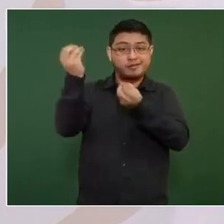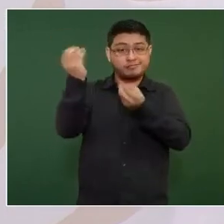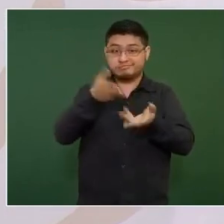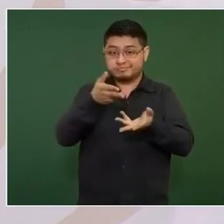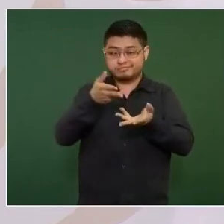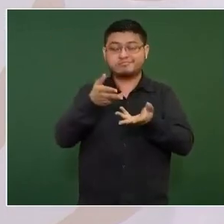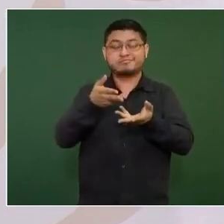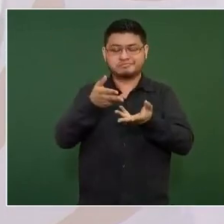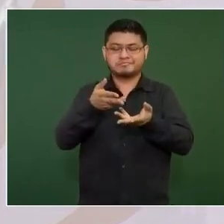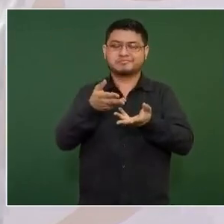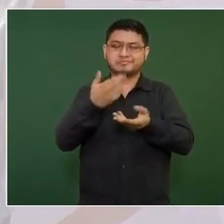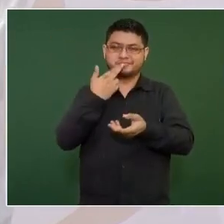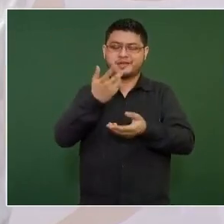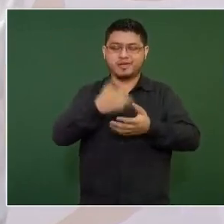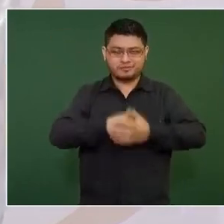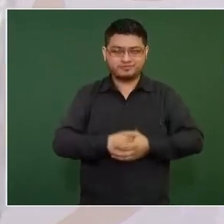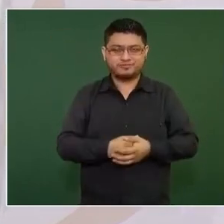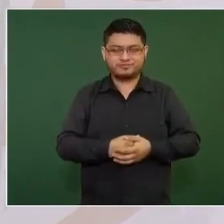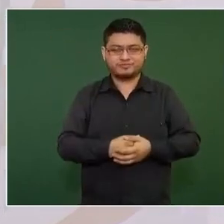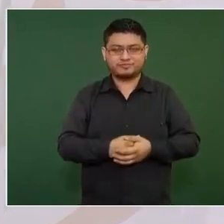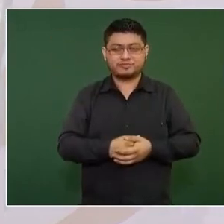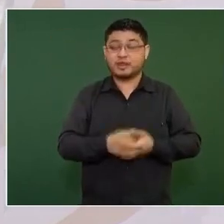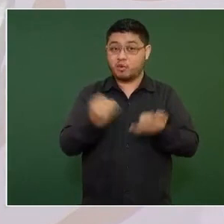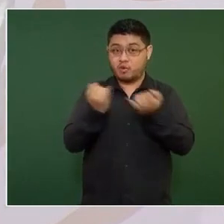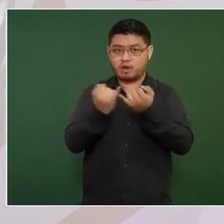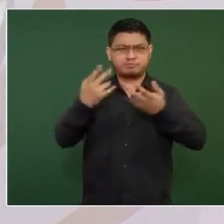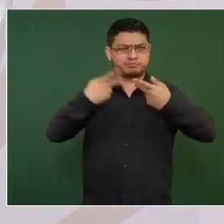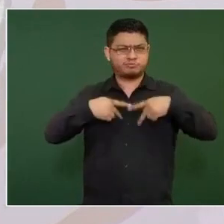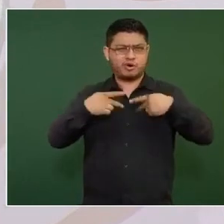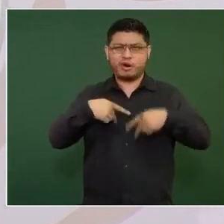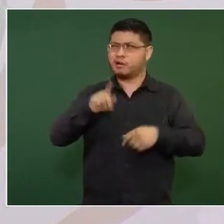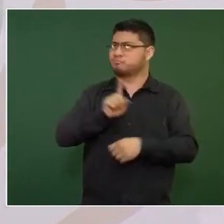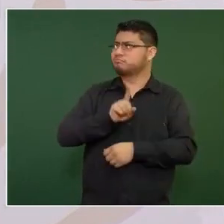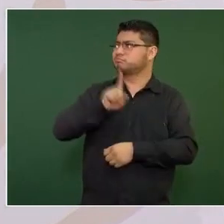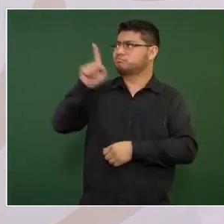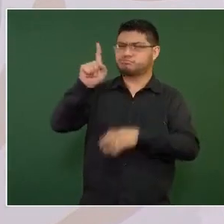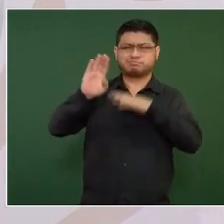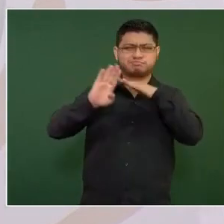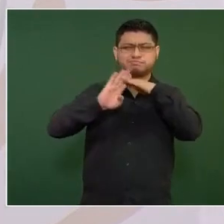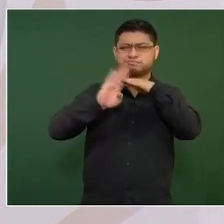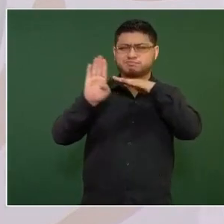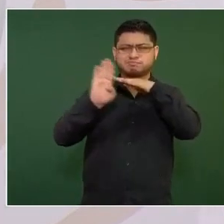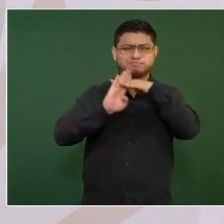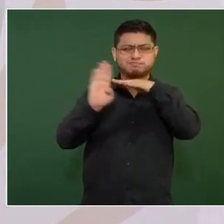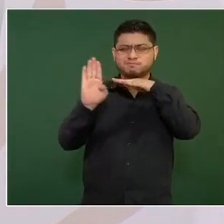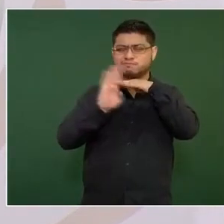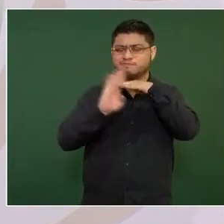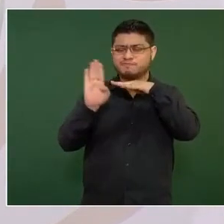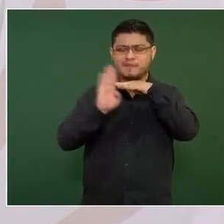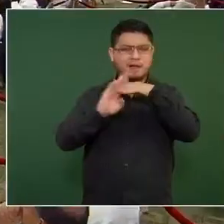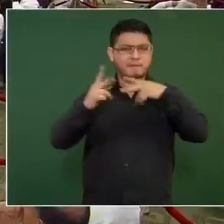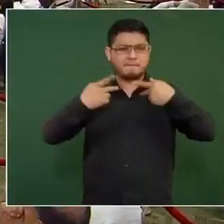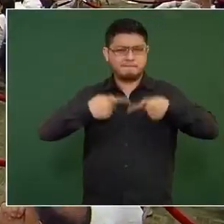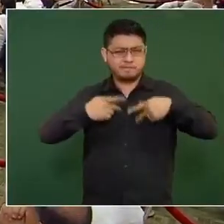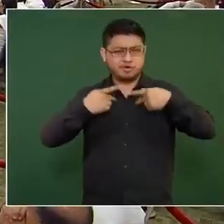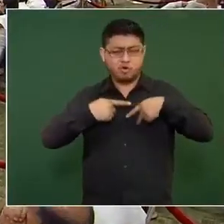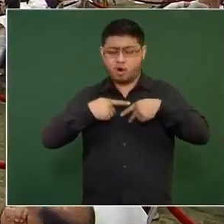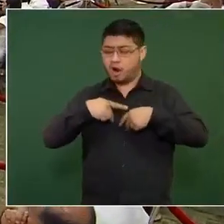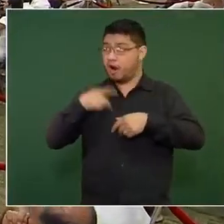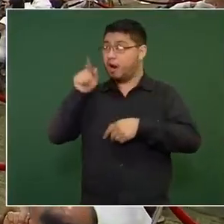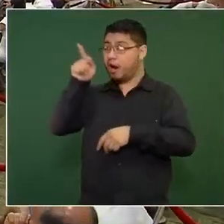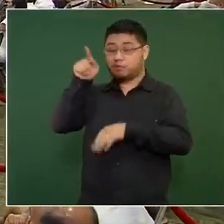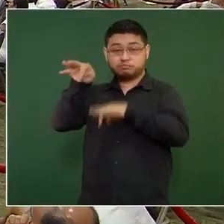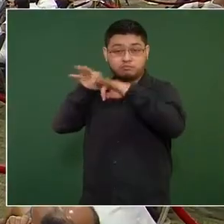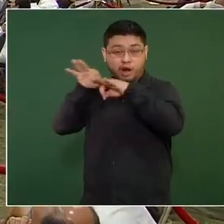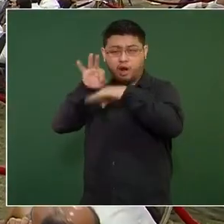que les agradecemos de corazón, paisanos migrantes, lo que envían a sus